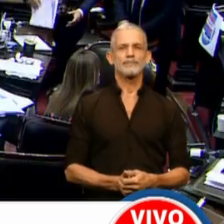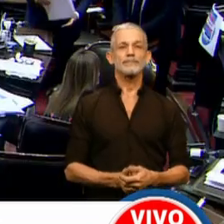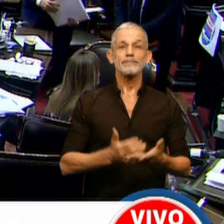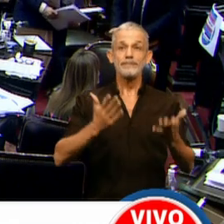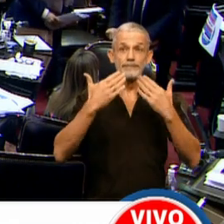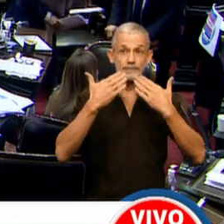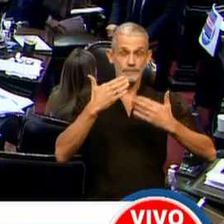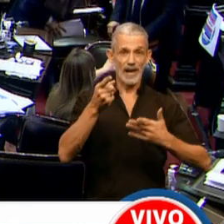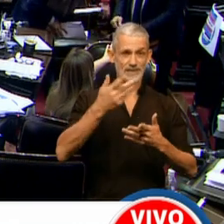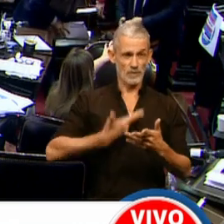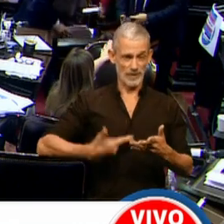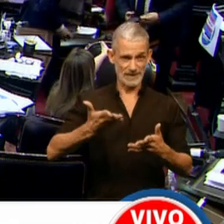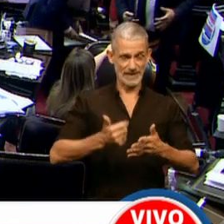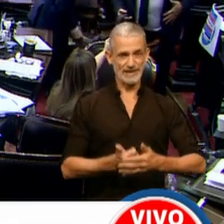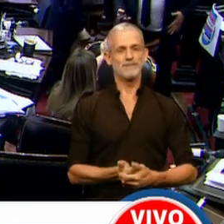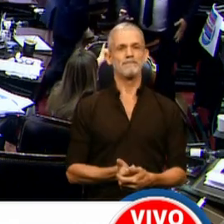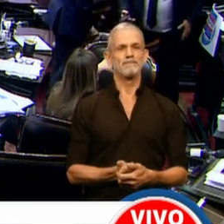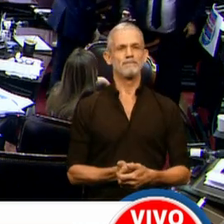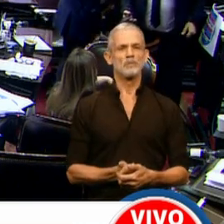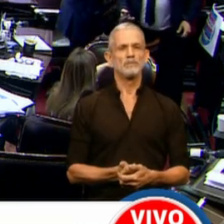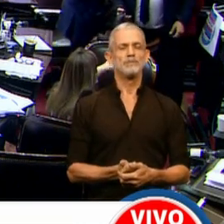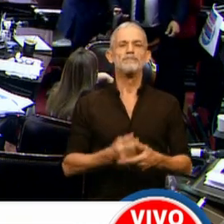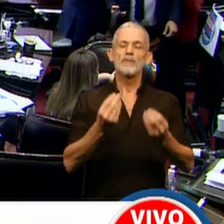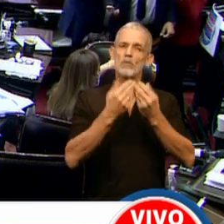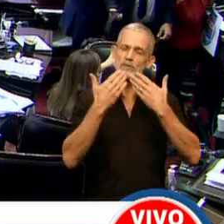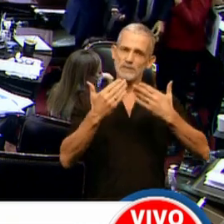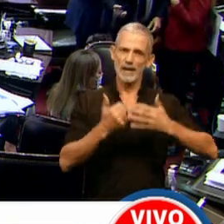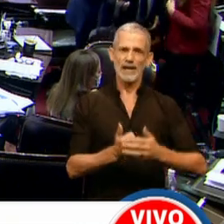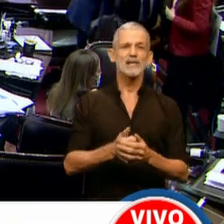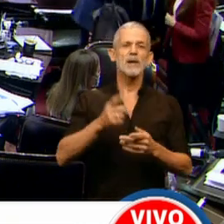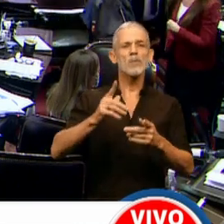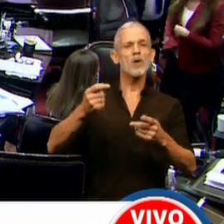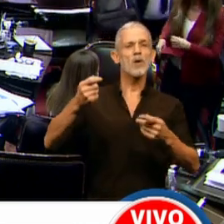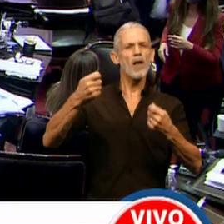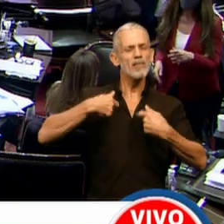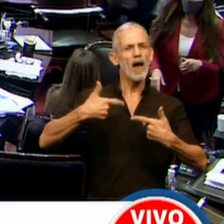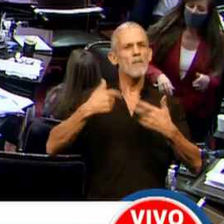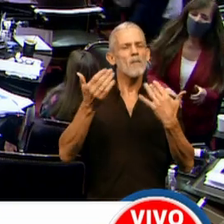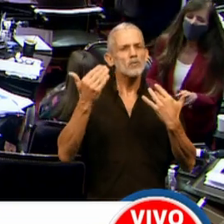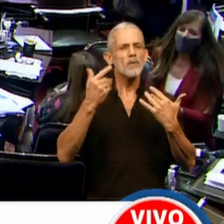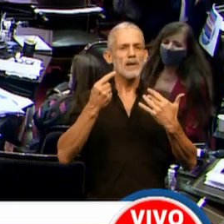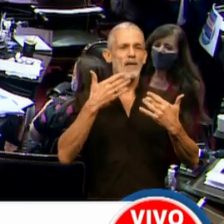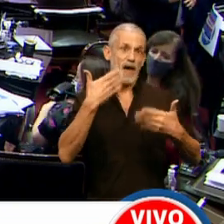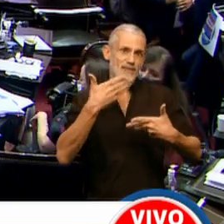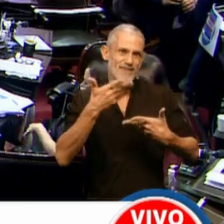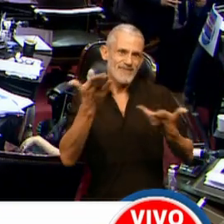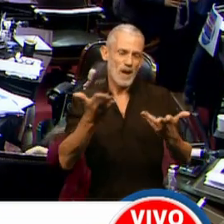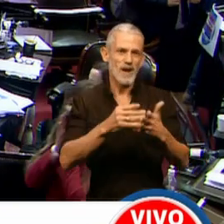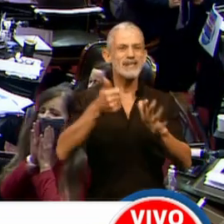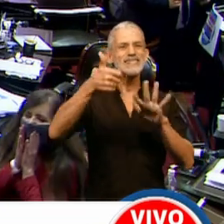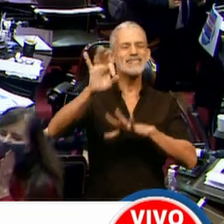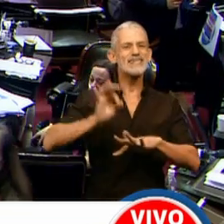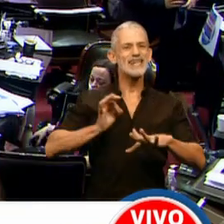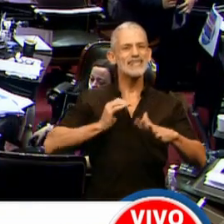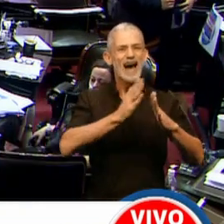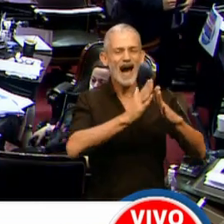gracias señor presidente muchísimas gracias por darme la oportunidad de poder hablar en los 60